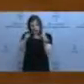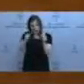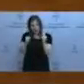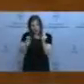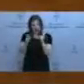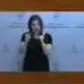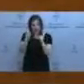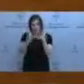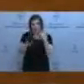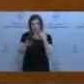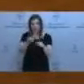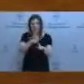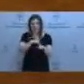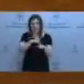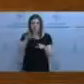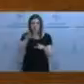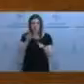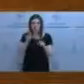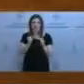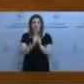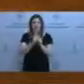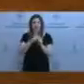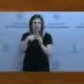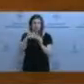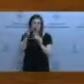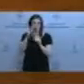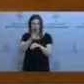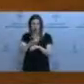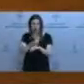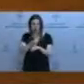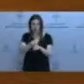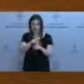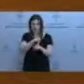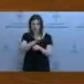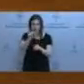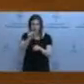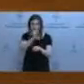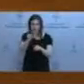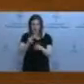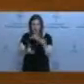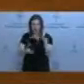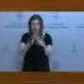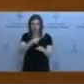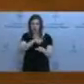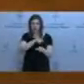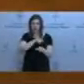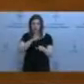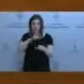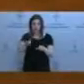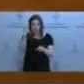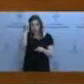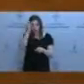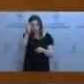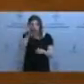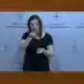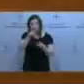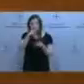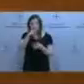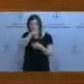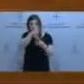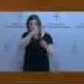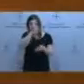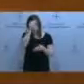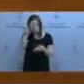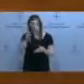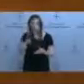29 horas semanales, muy por encima de la media del resto de España. No sé si esto es un parámetro objetivo, pero se lo recuerdo porque creo que lo ha olvidado. Hablaba